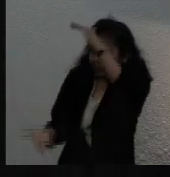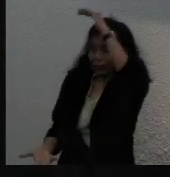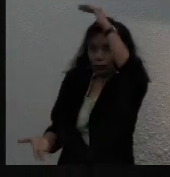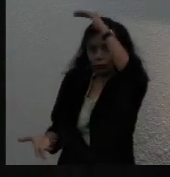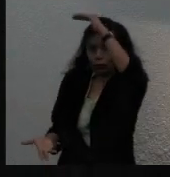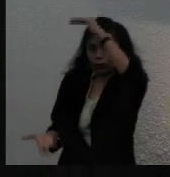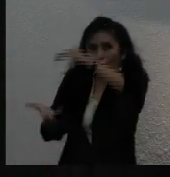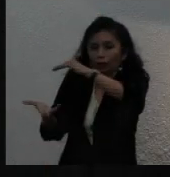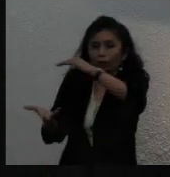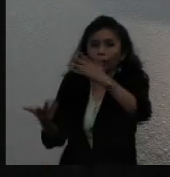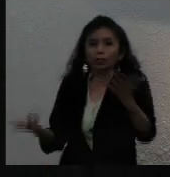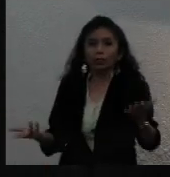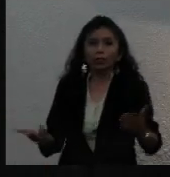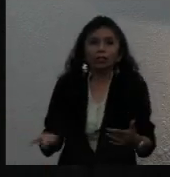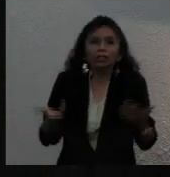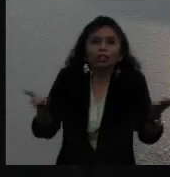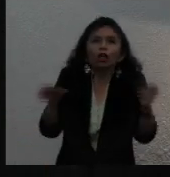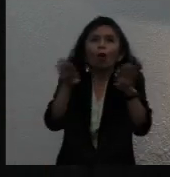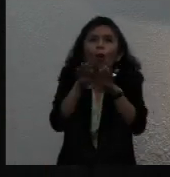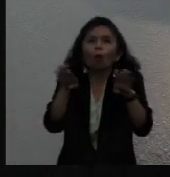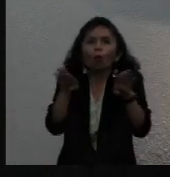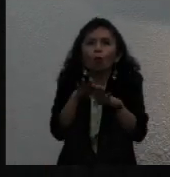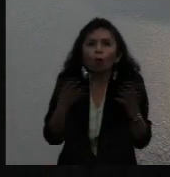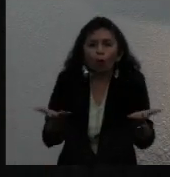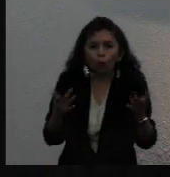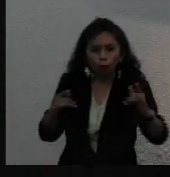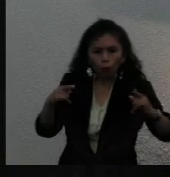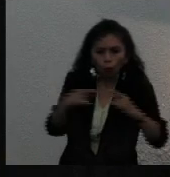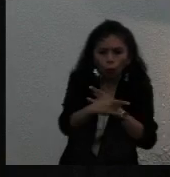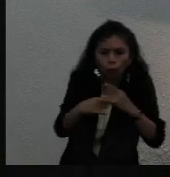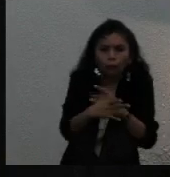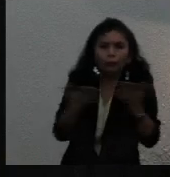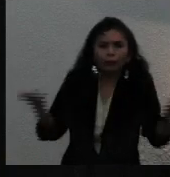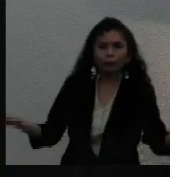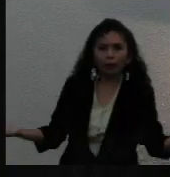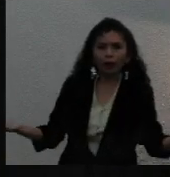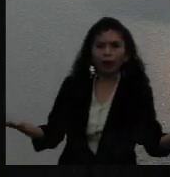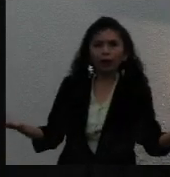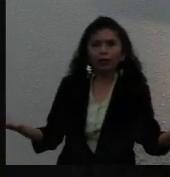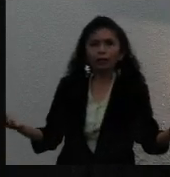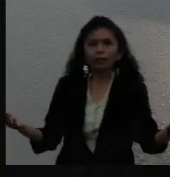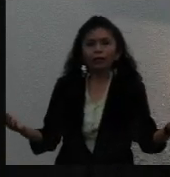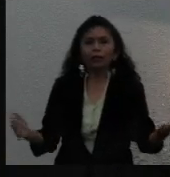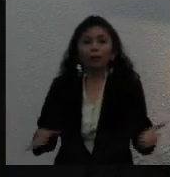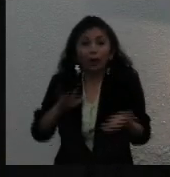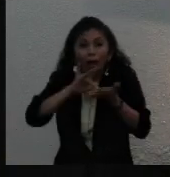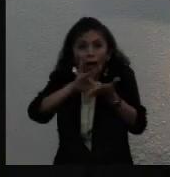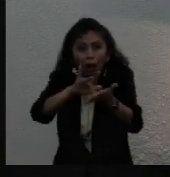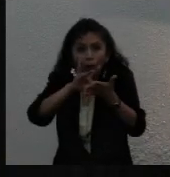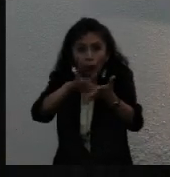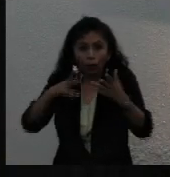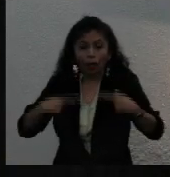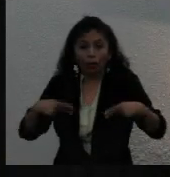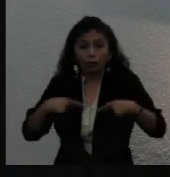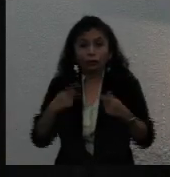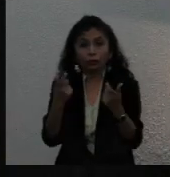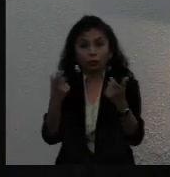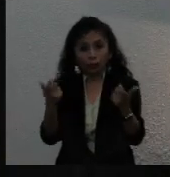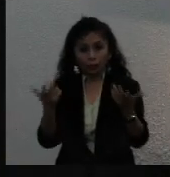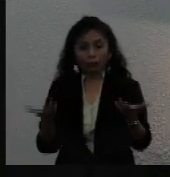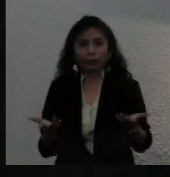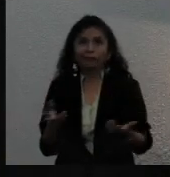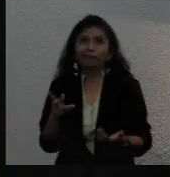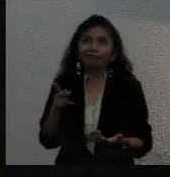total sin presupuesto para obra pública no se reducen los cinturones de miseria vivimos sin